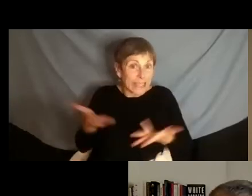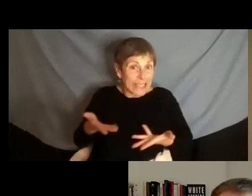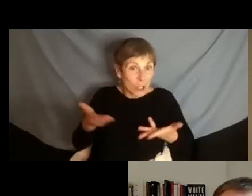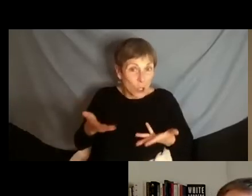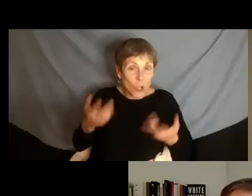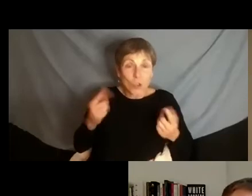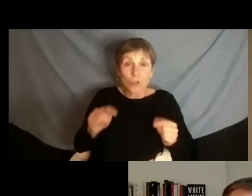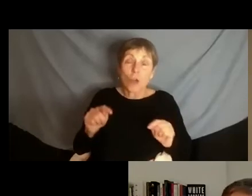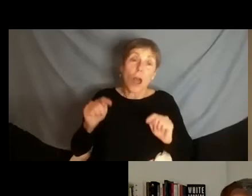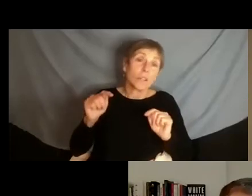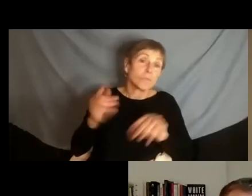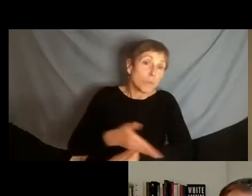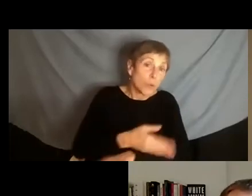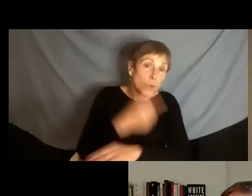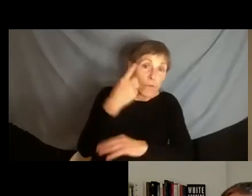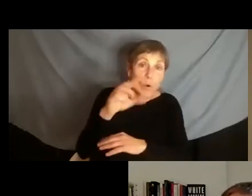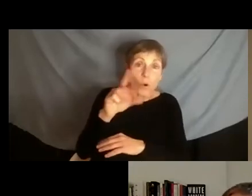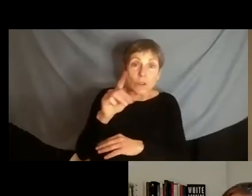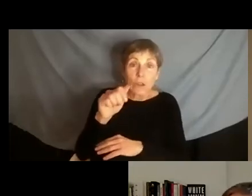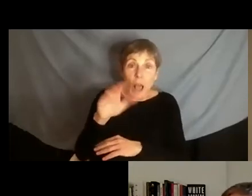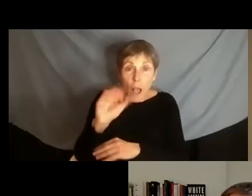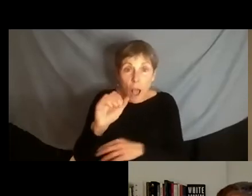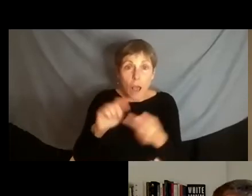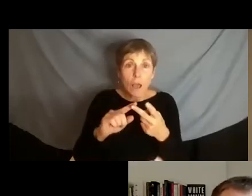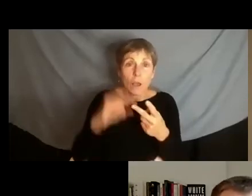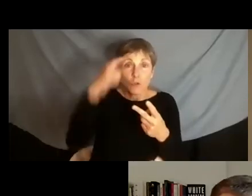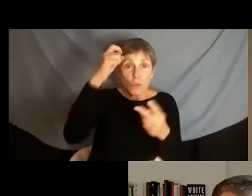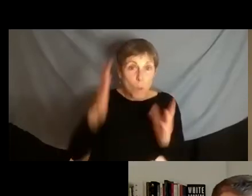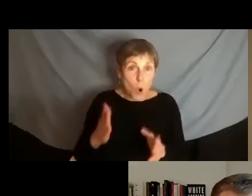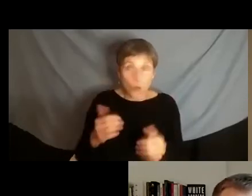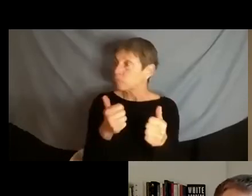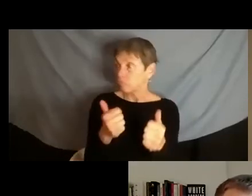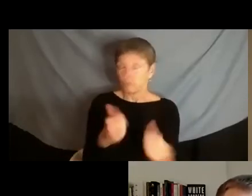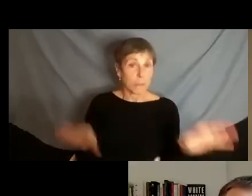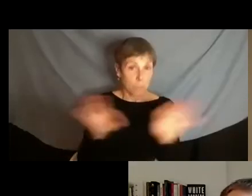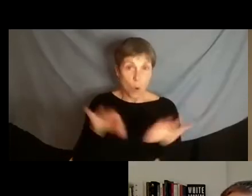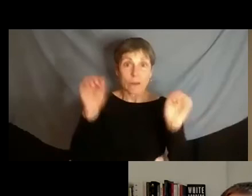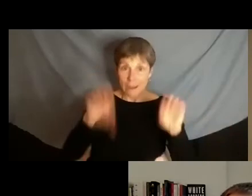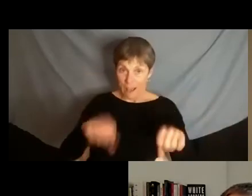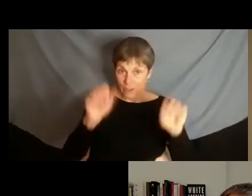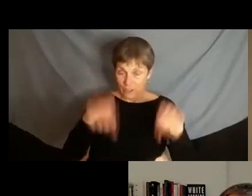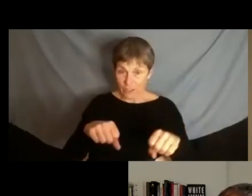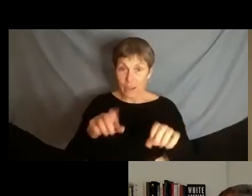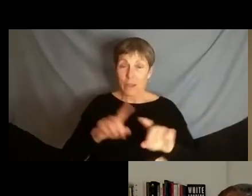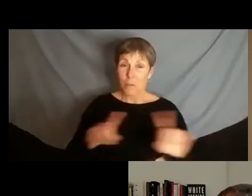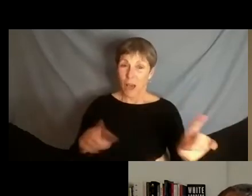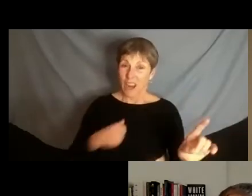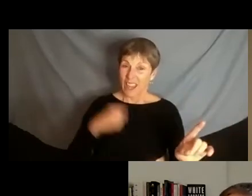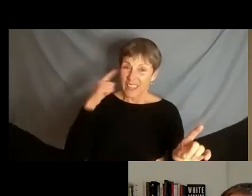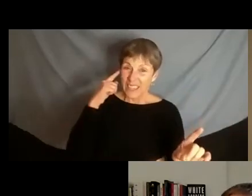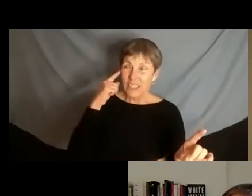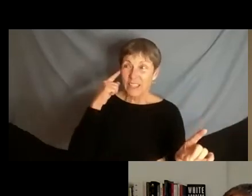tratar de mejorar la situación de los recipientes de DACA o los Dreamers, que por supuesto es importante